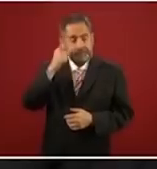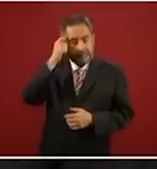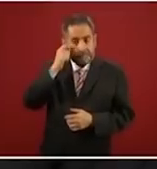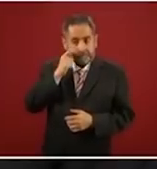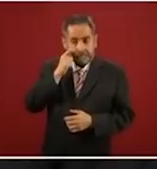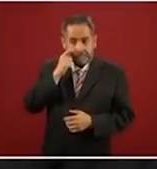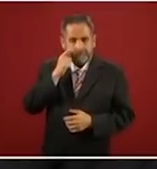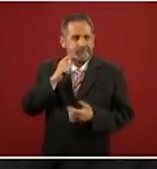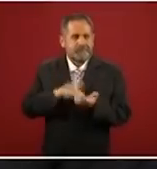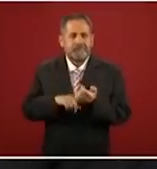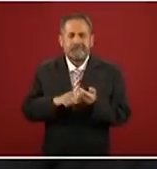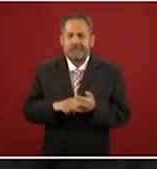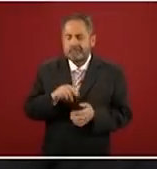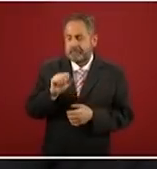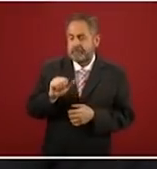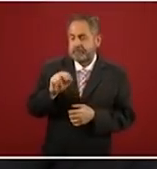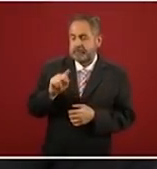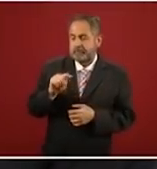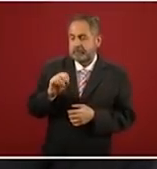autodefensas